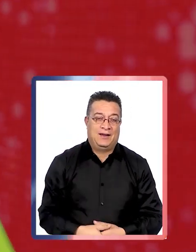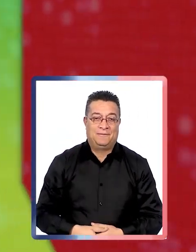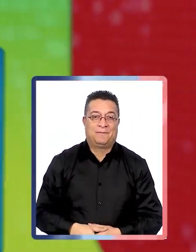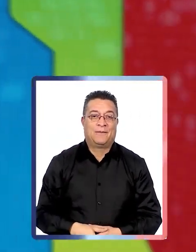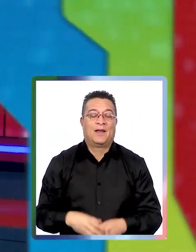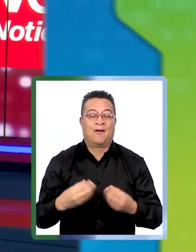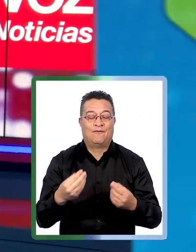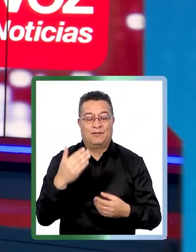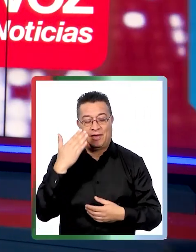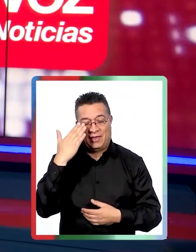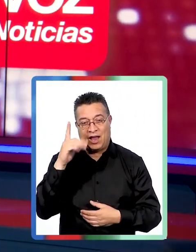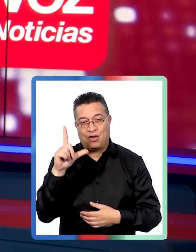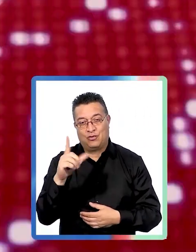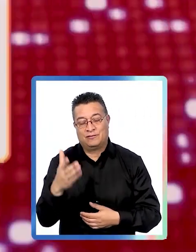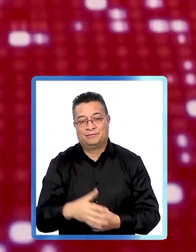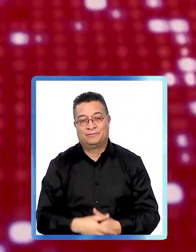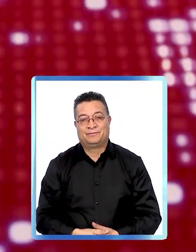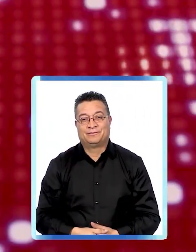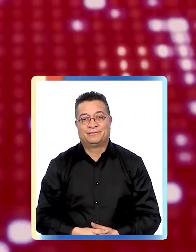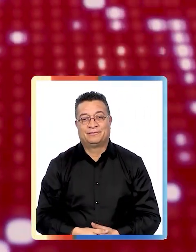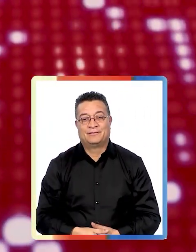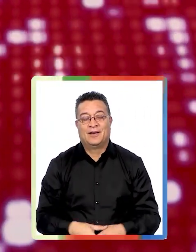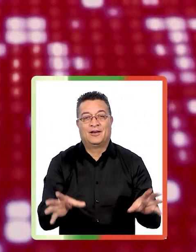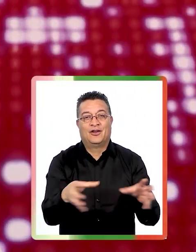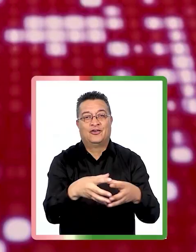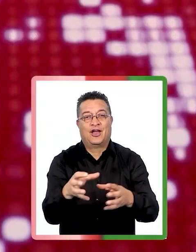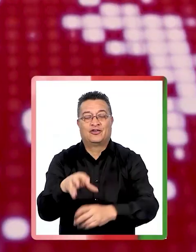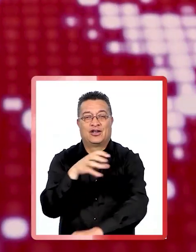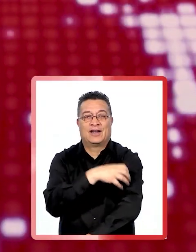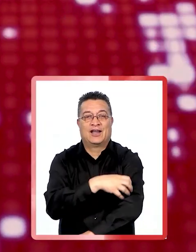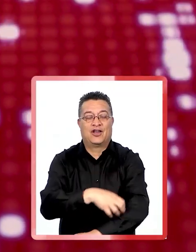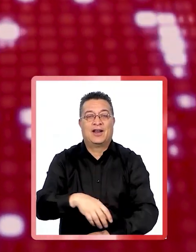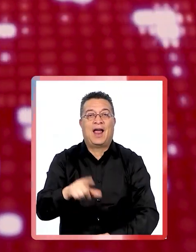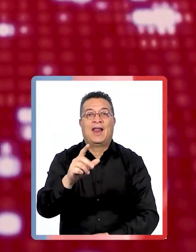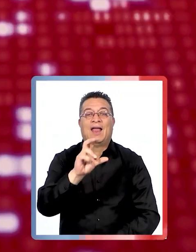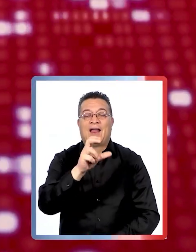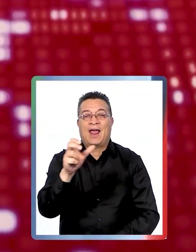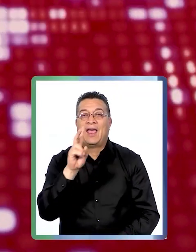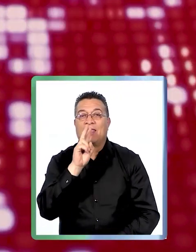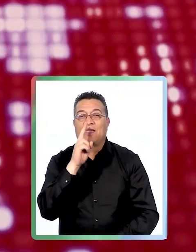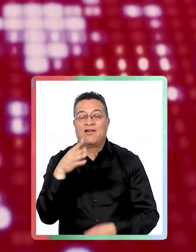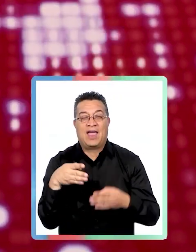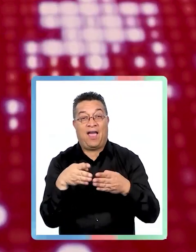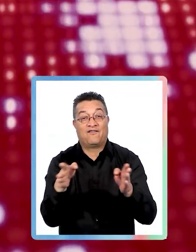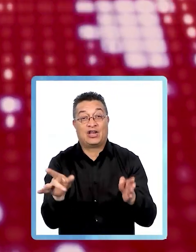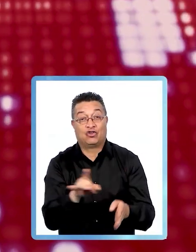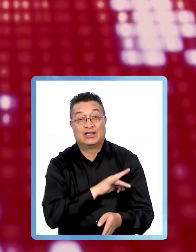www.portavoznoticias.cl. Que tengan un lindo lunes. Asociación Regional de Canales de Televisión de Señal